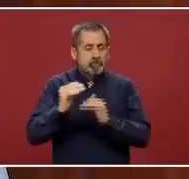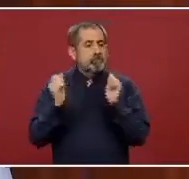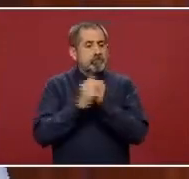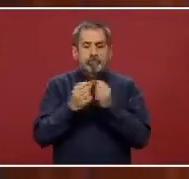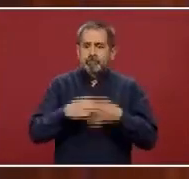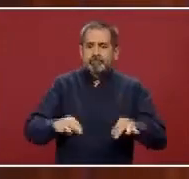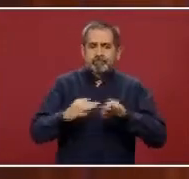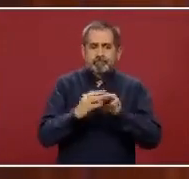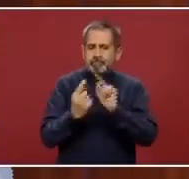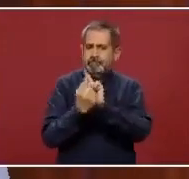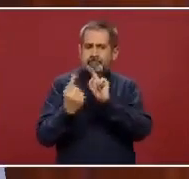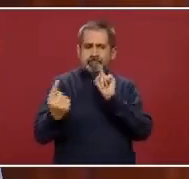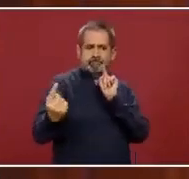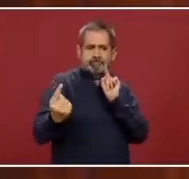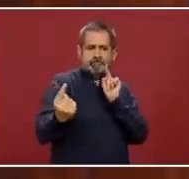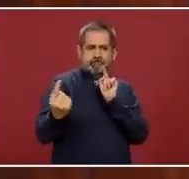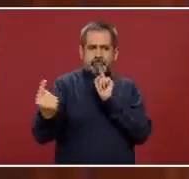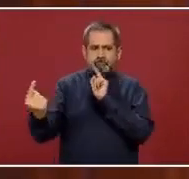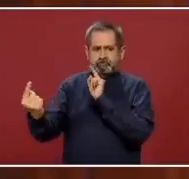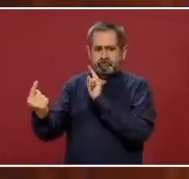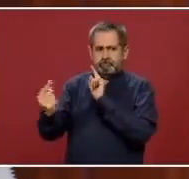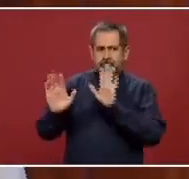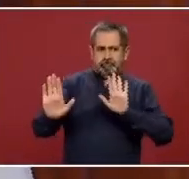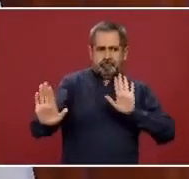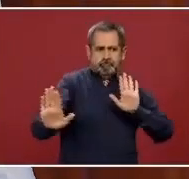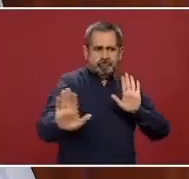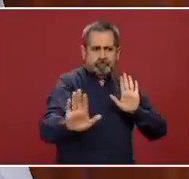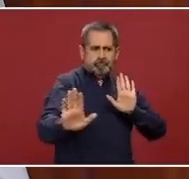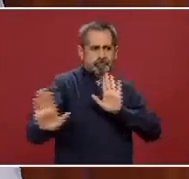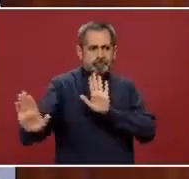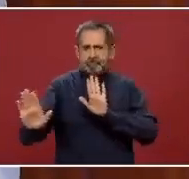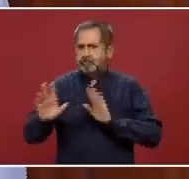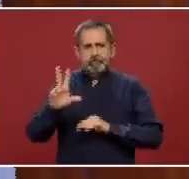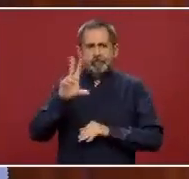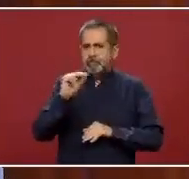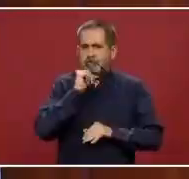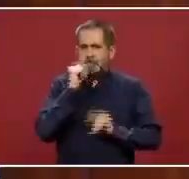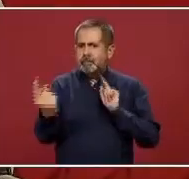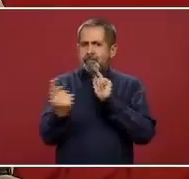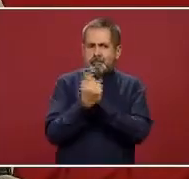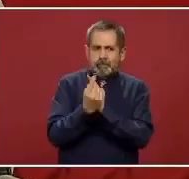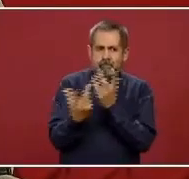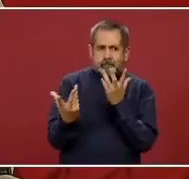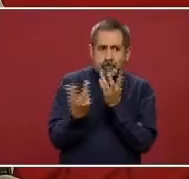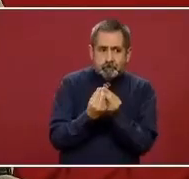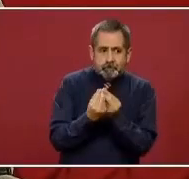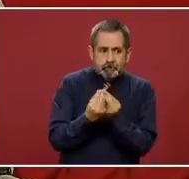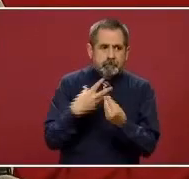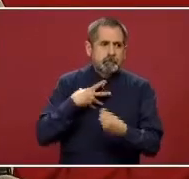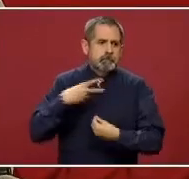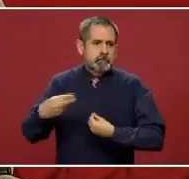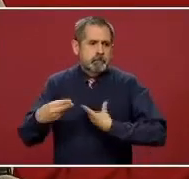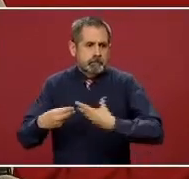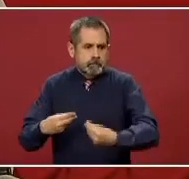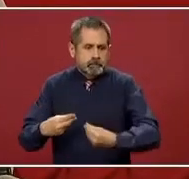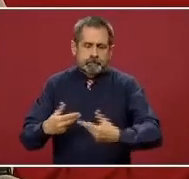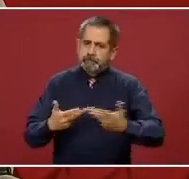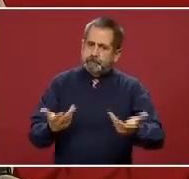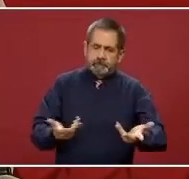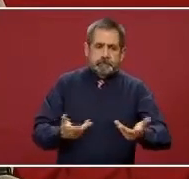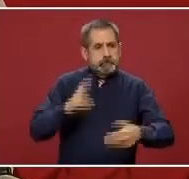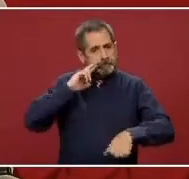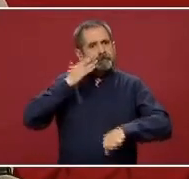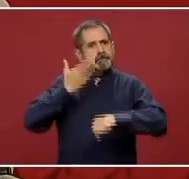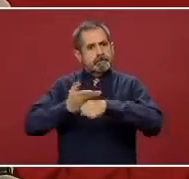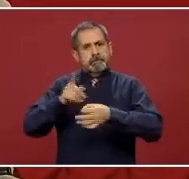distancia, especialmente en personas que pueden tener el virus, y para apelar a la